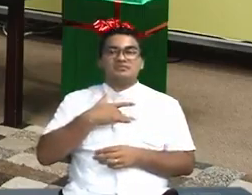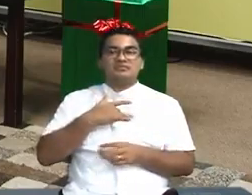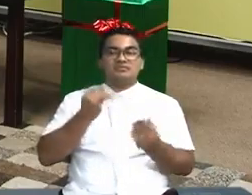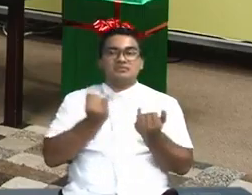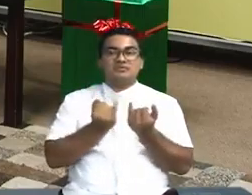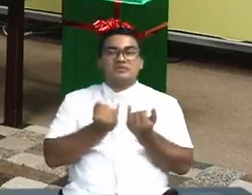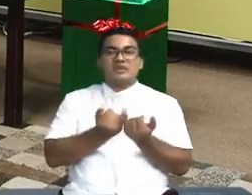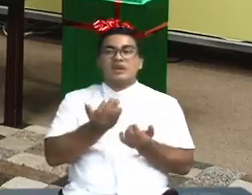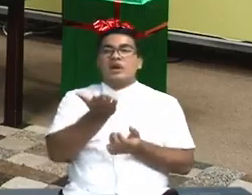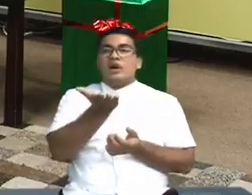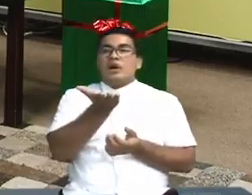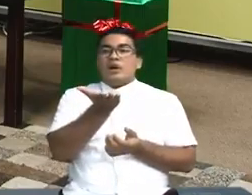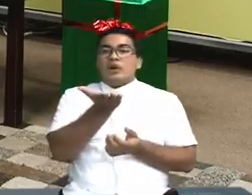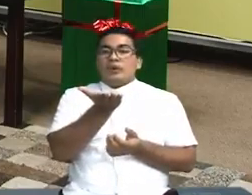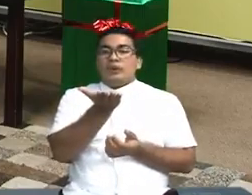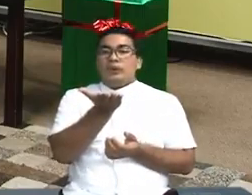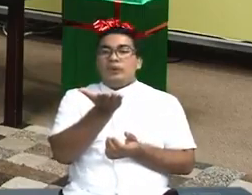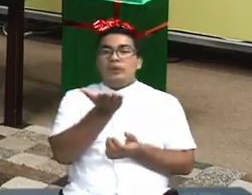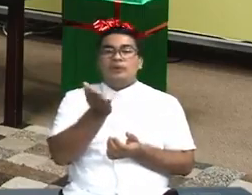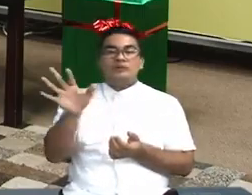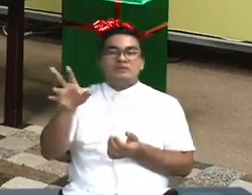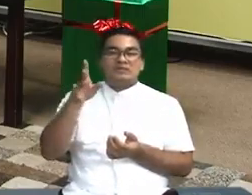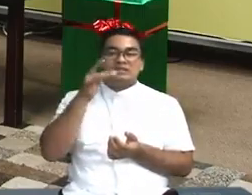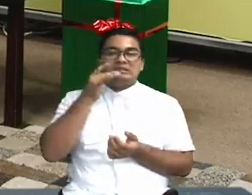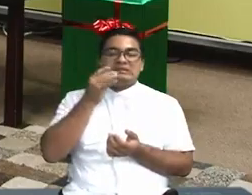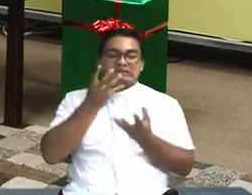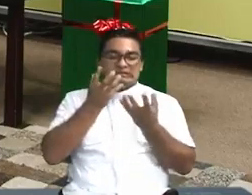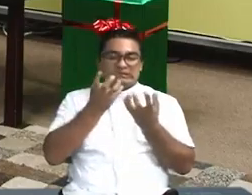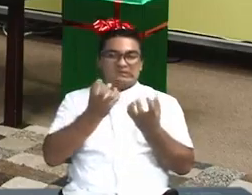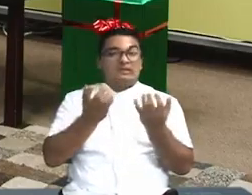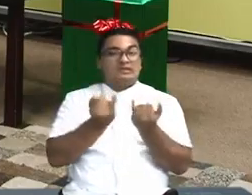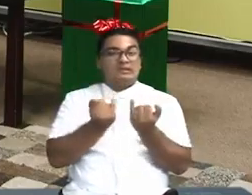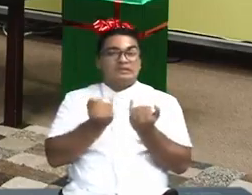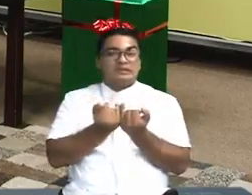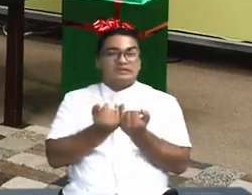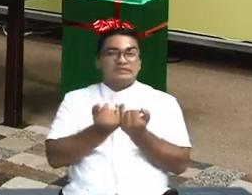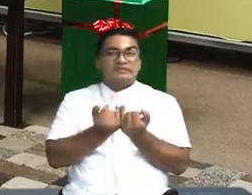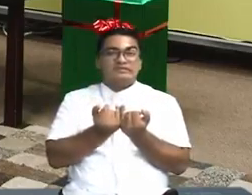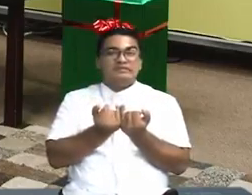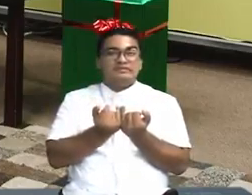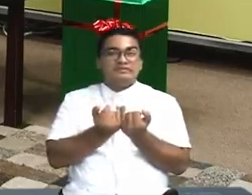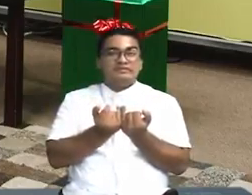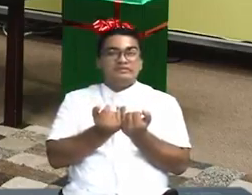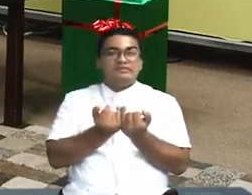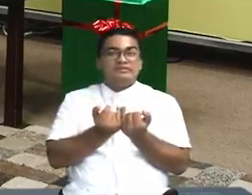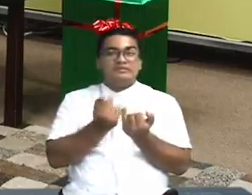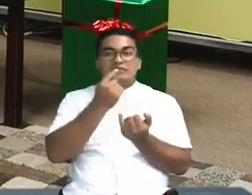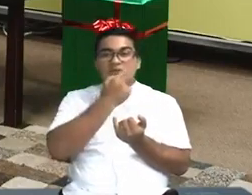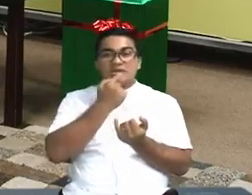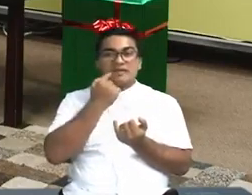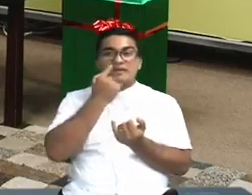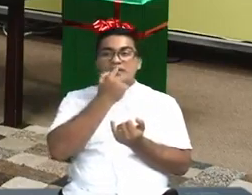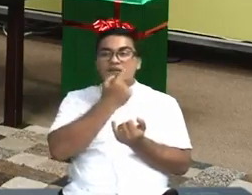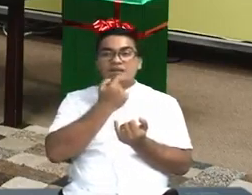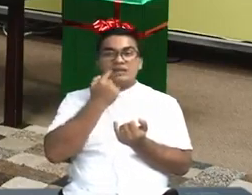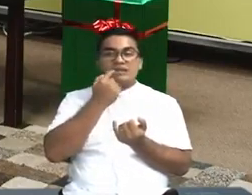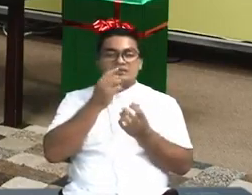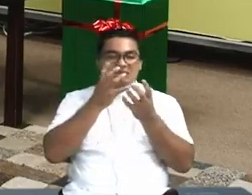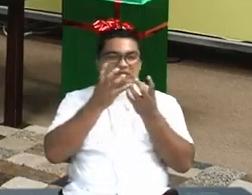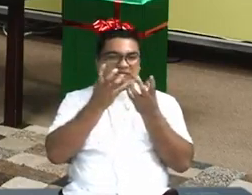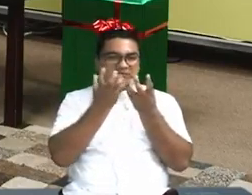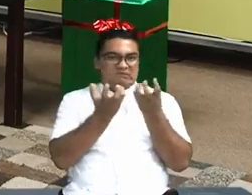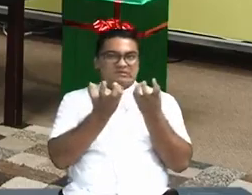polvo provoca deshidratación, el viento provoca deshidratación, entonces vos vas a encontrar que los labios están con grietas,